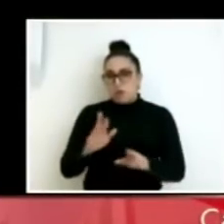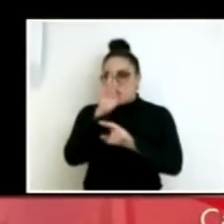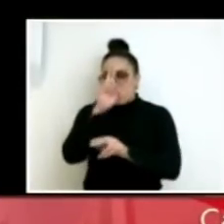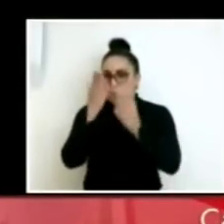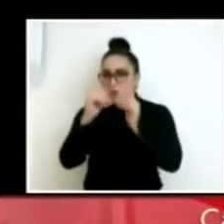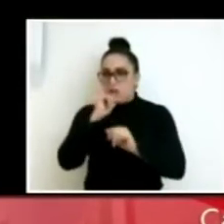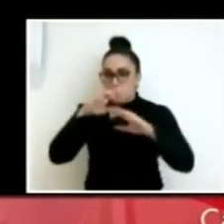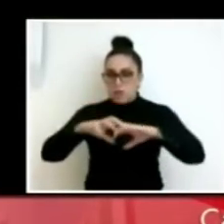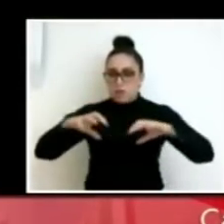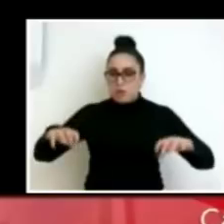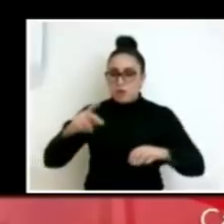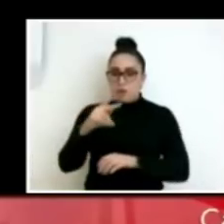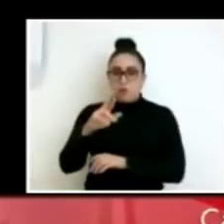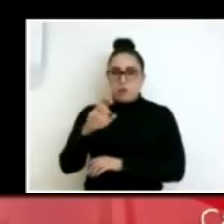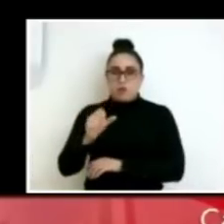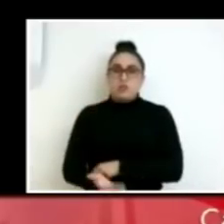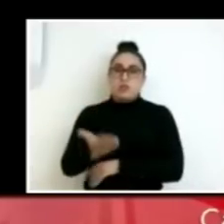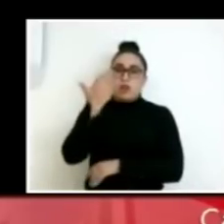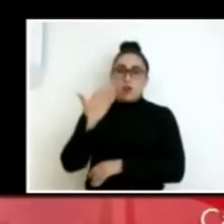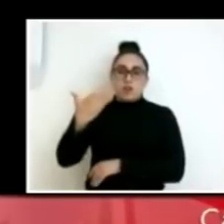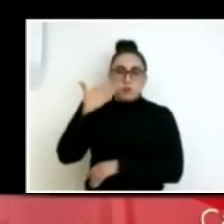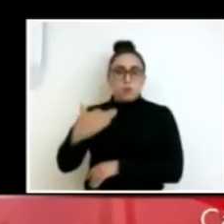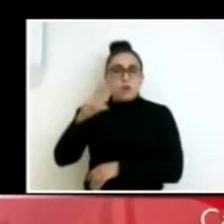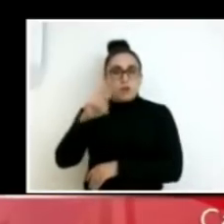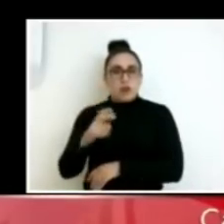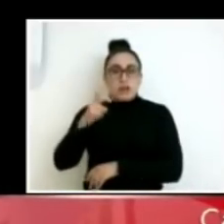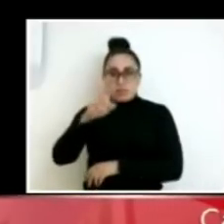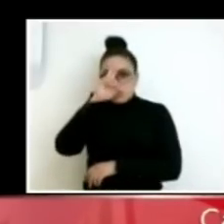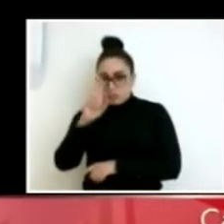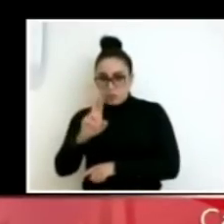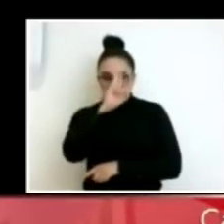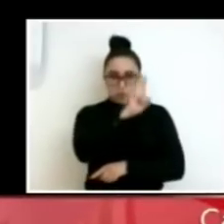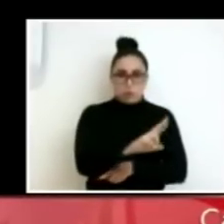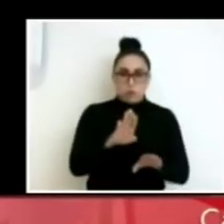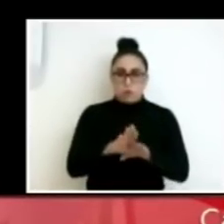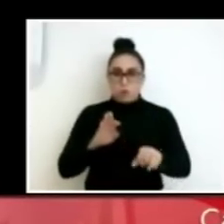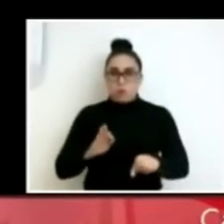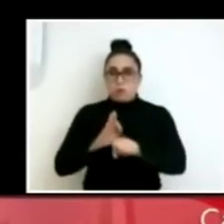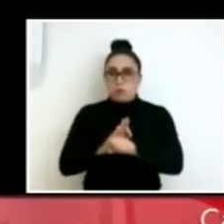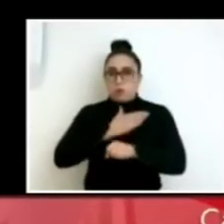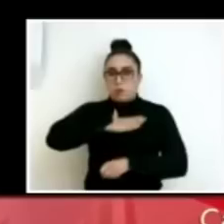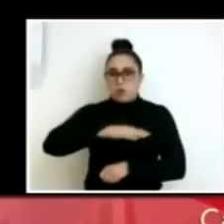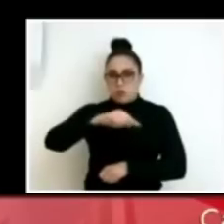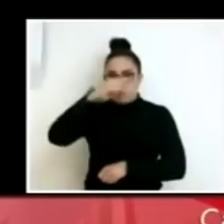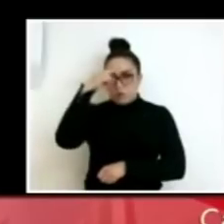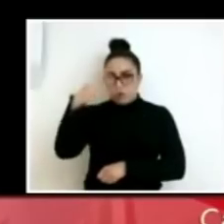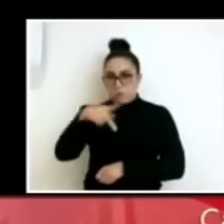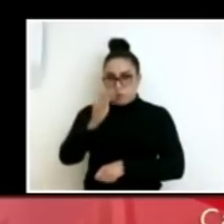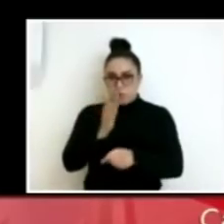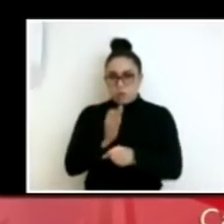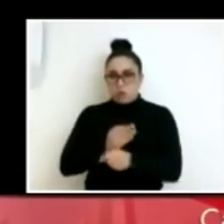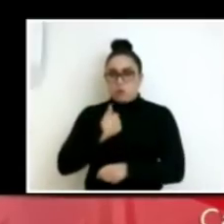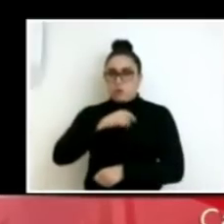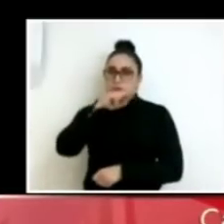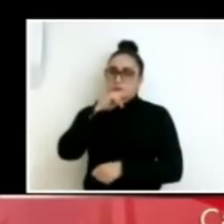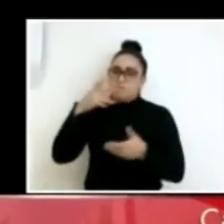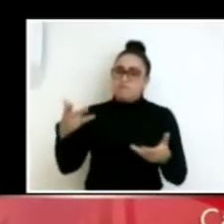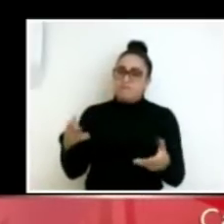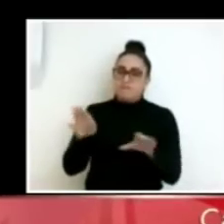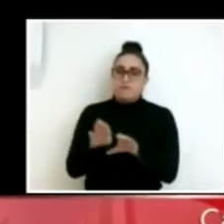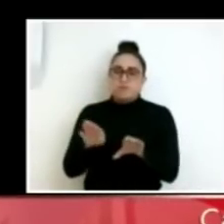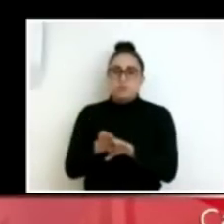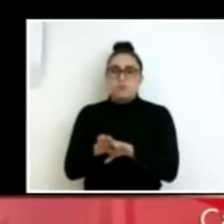ha garantizado la libertad y la justicia de nuestro país. Y lo más preocupante es cómo está afectando a uno de los